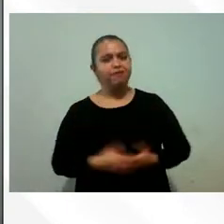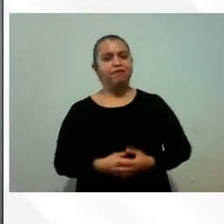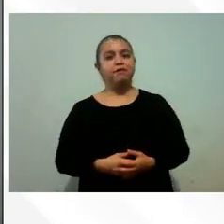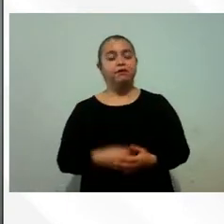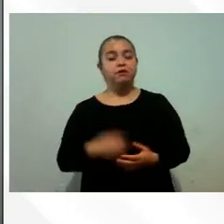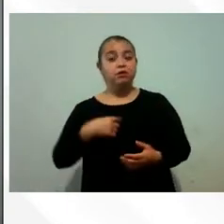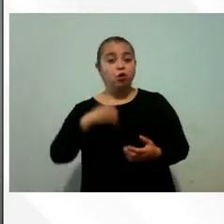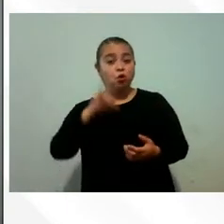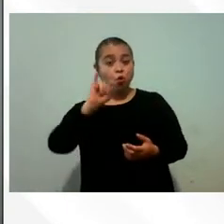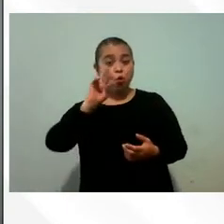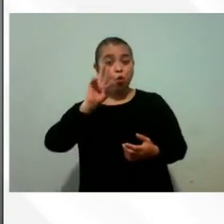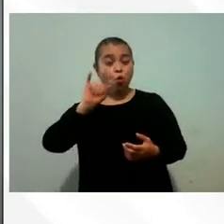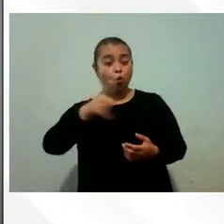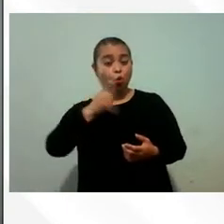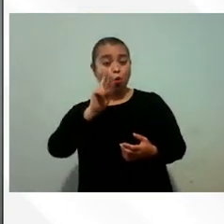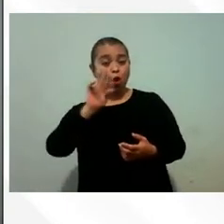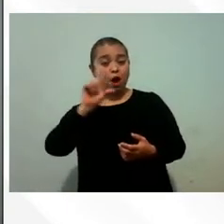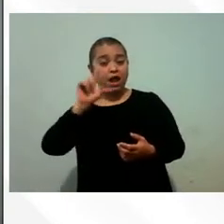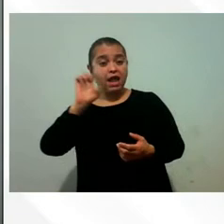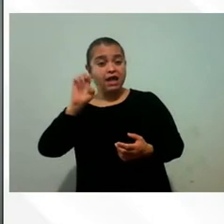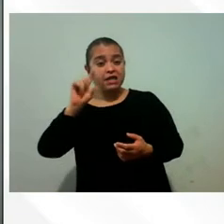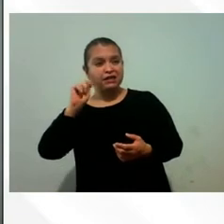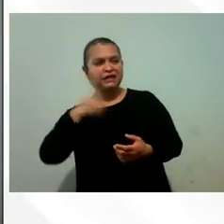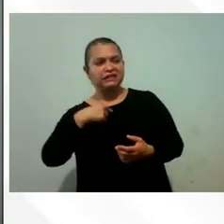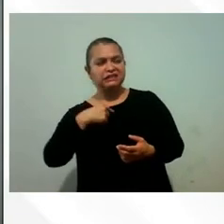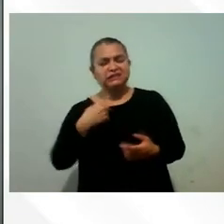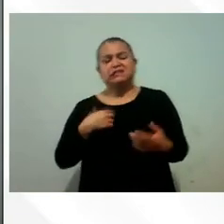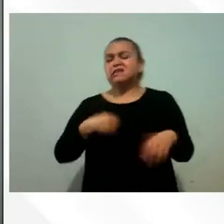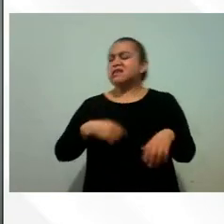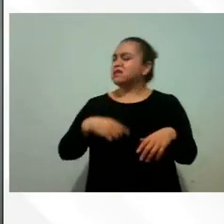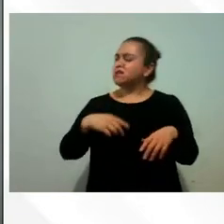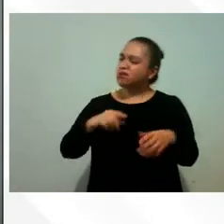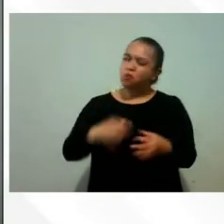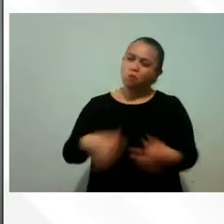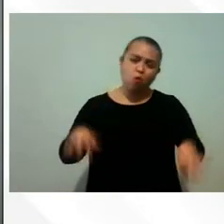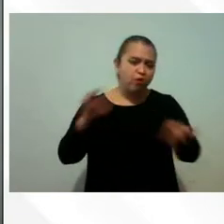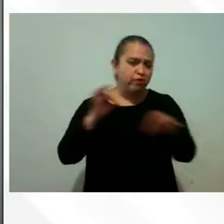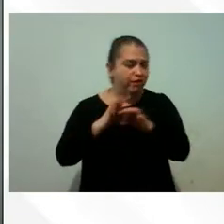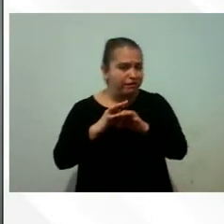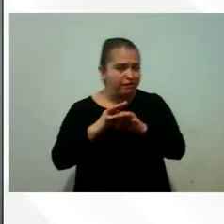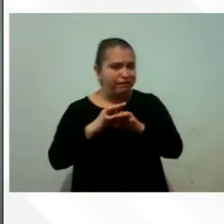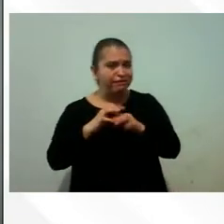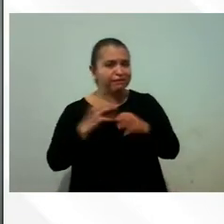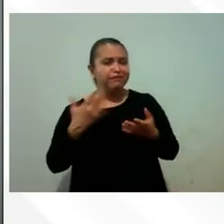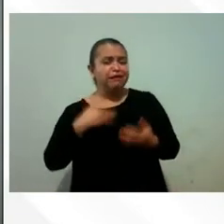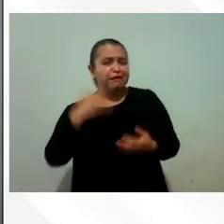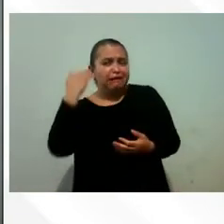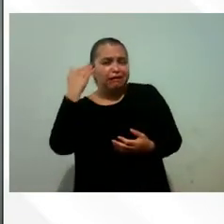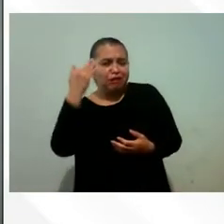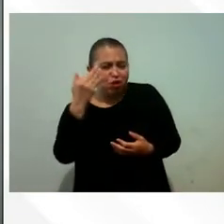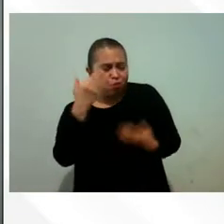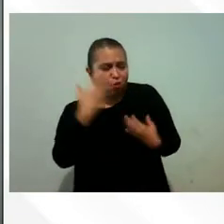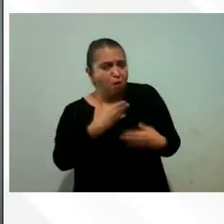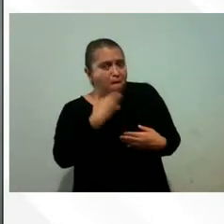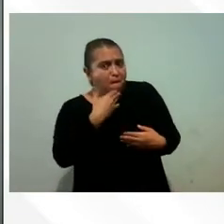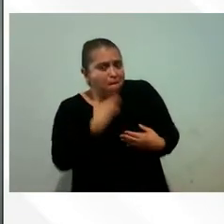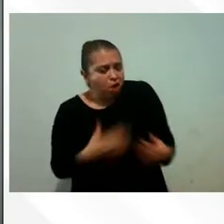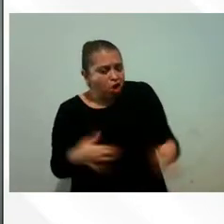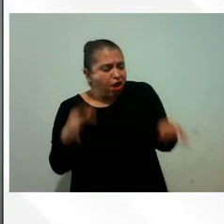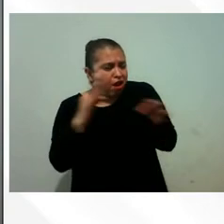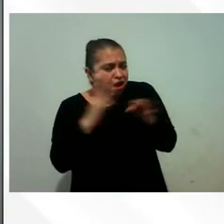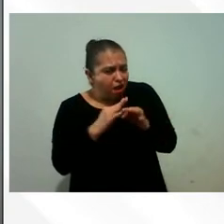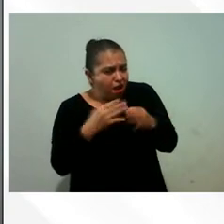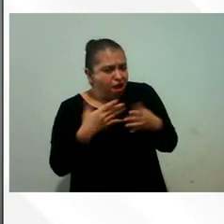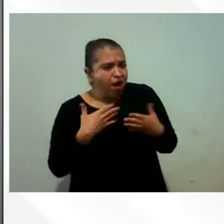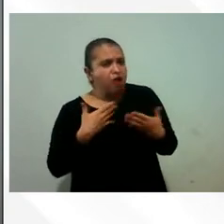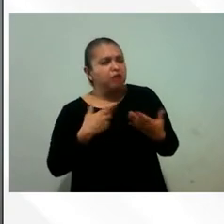Julieta González nos dice que es importante dedicarle tiempo a la calidad, de calidad a los demás. ¿Sí? Daniela, uno es responsable